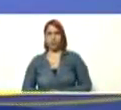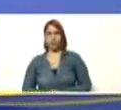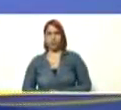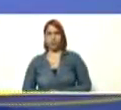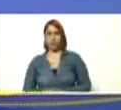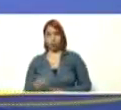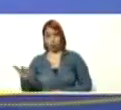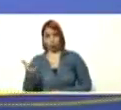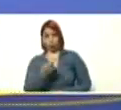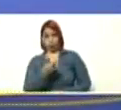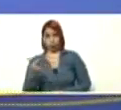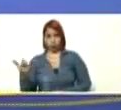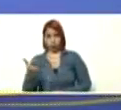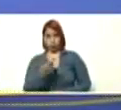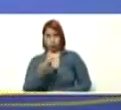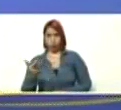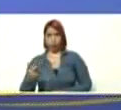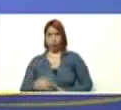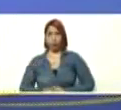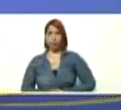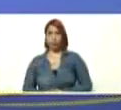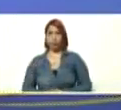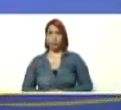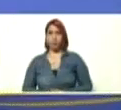Ustedes dos,